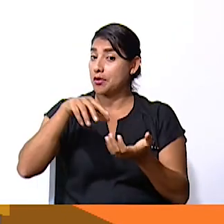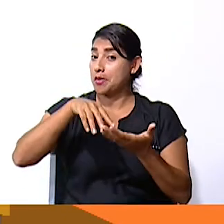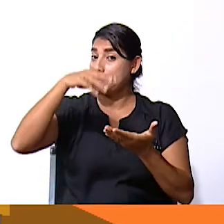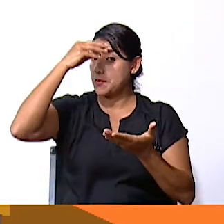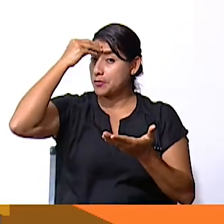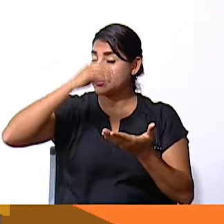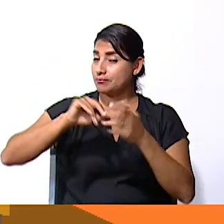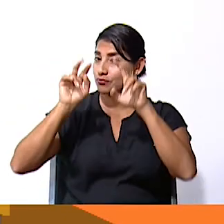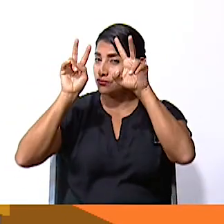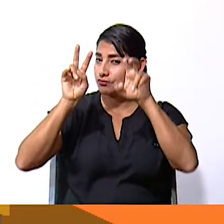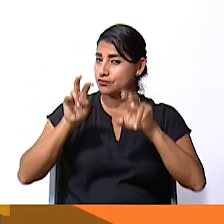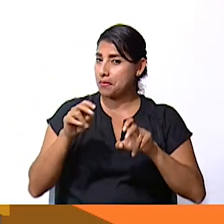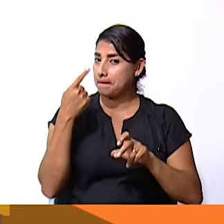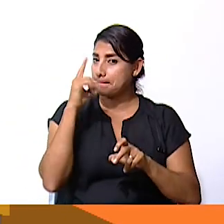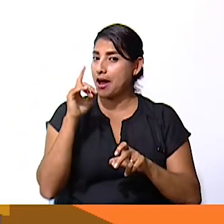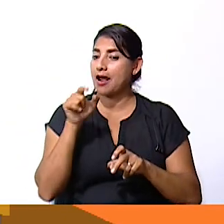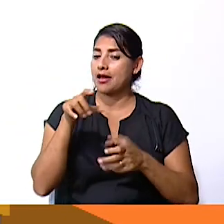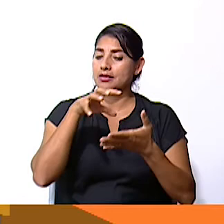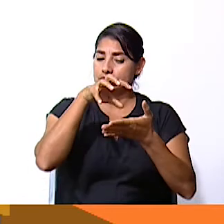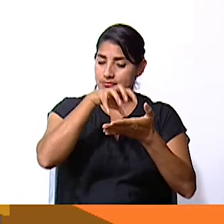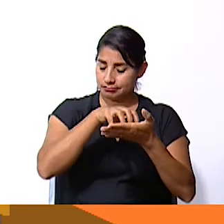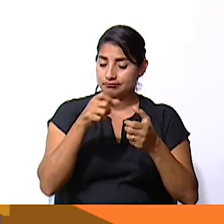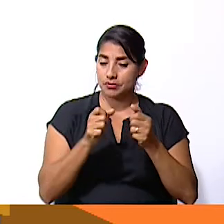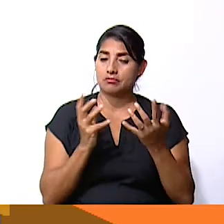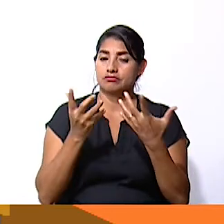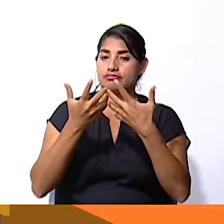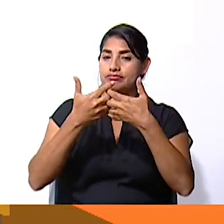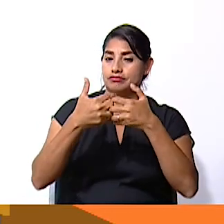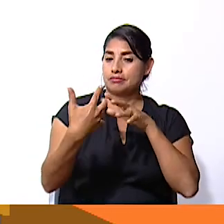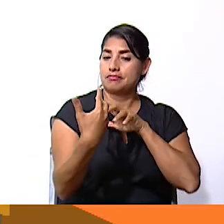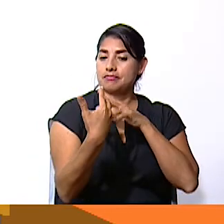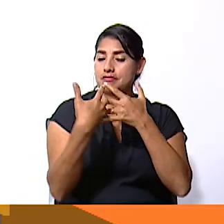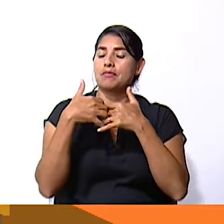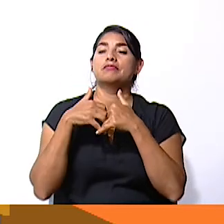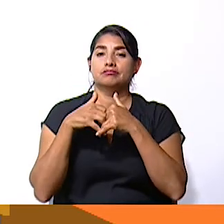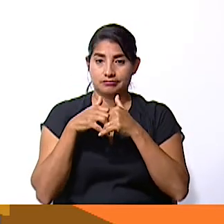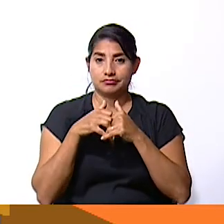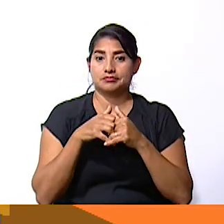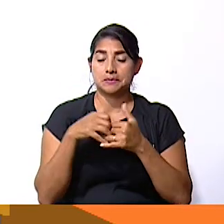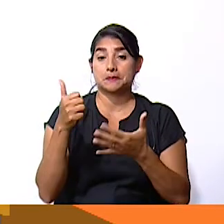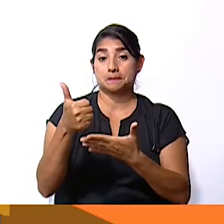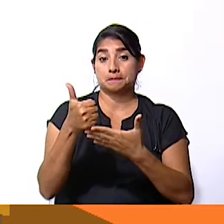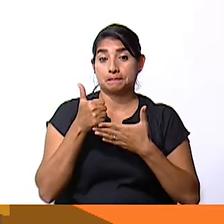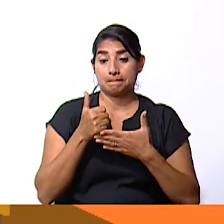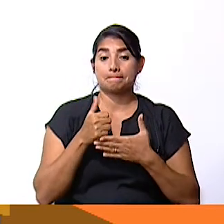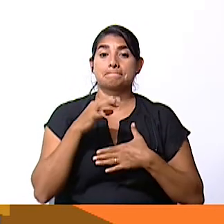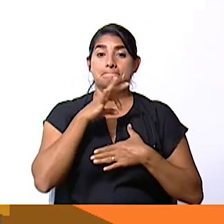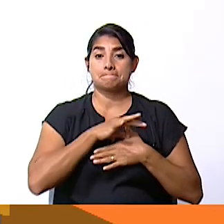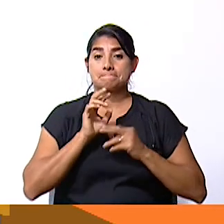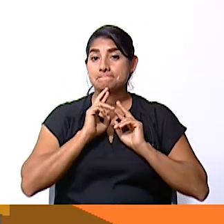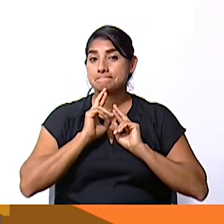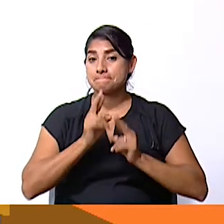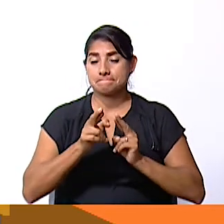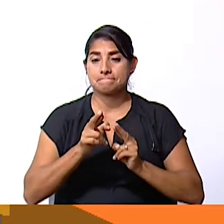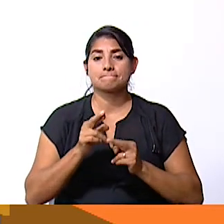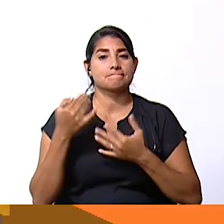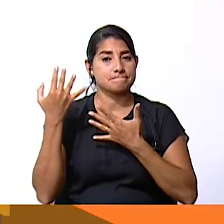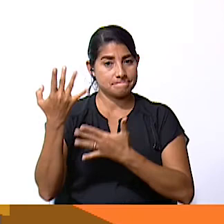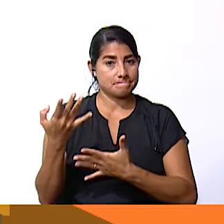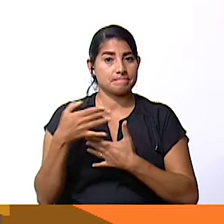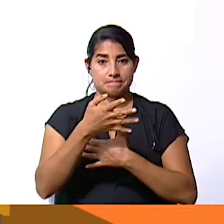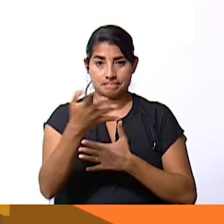hemos analizado para que ese texto encaje adecuadamente y obtengan el resultado